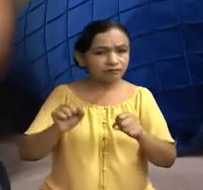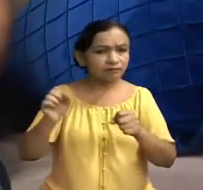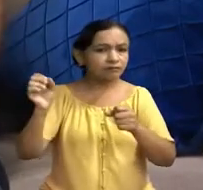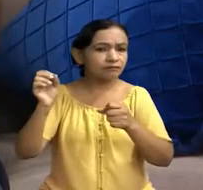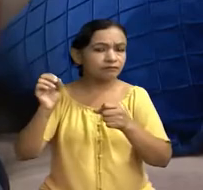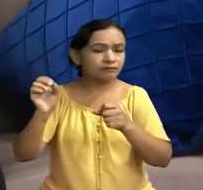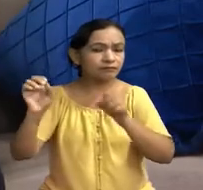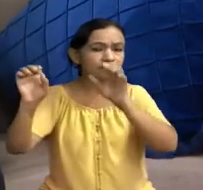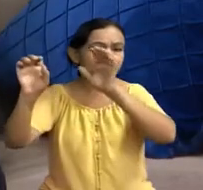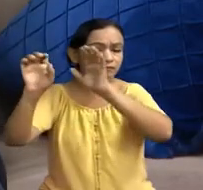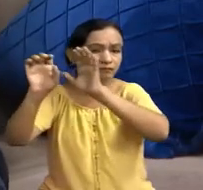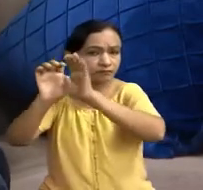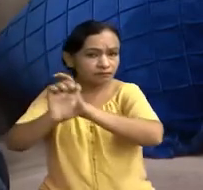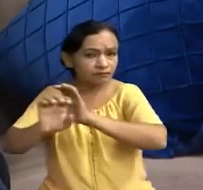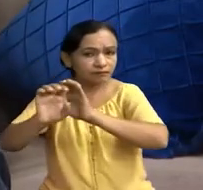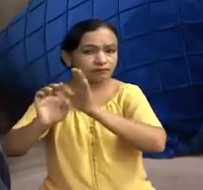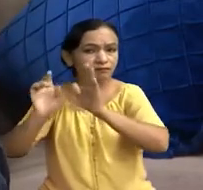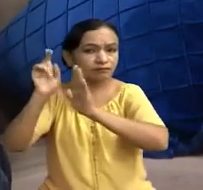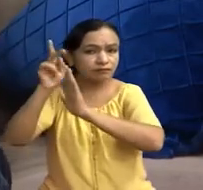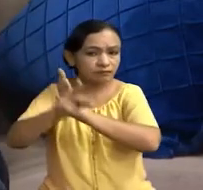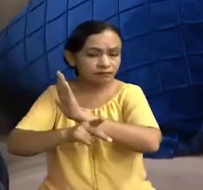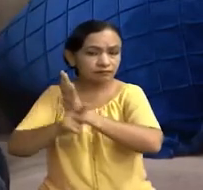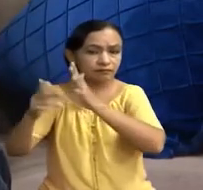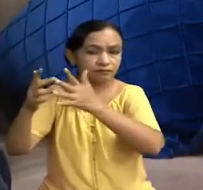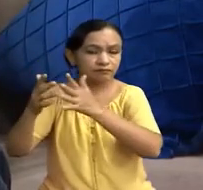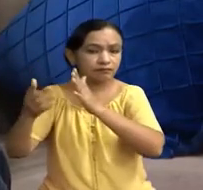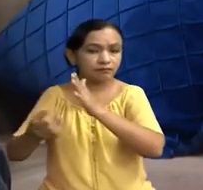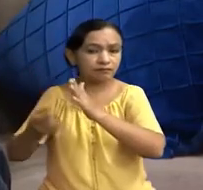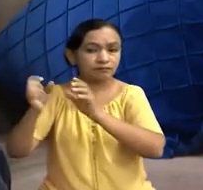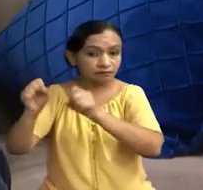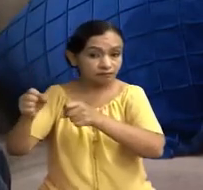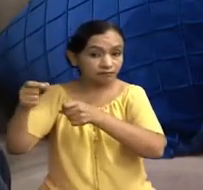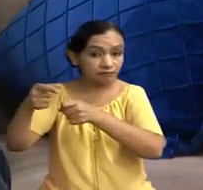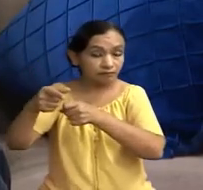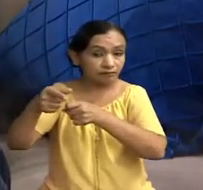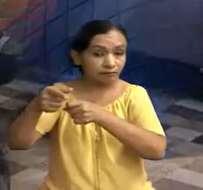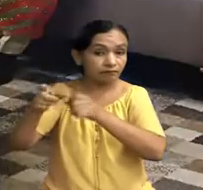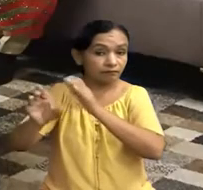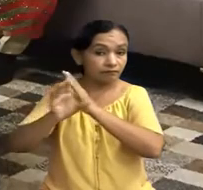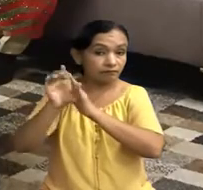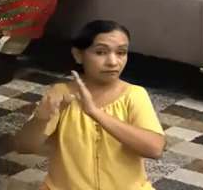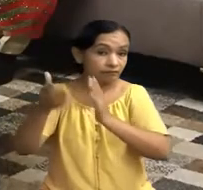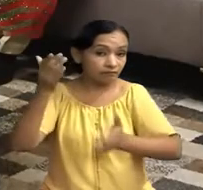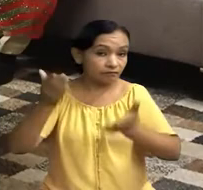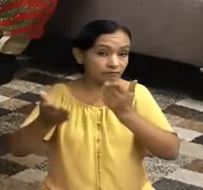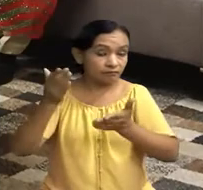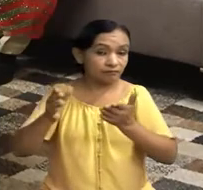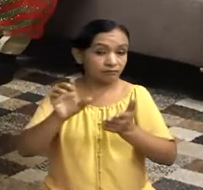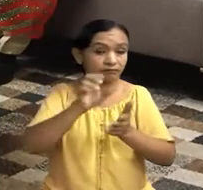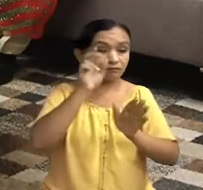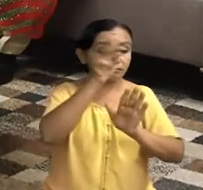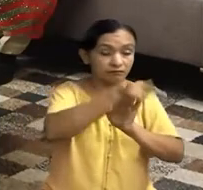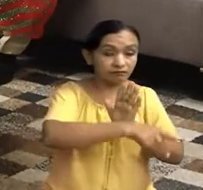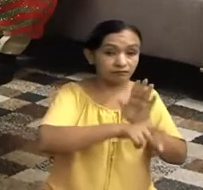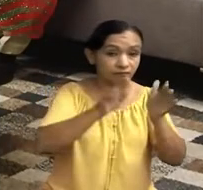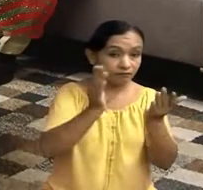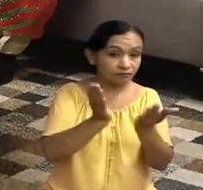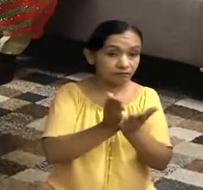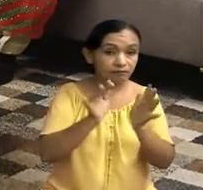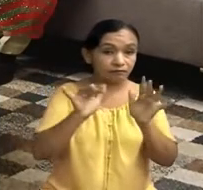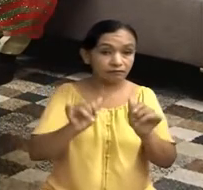tradicionalmente imperiales o los países altamente dependientes de los saqueos de los demás países del mundo estar